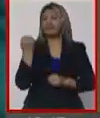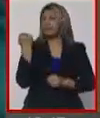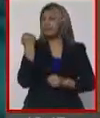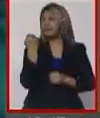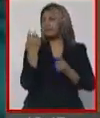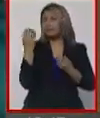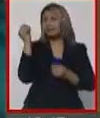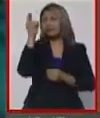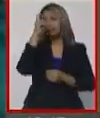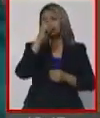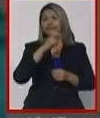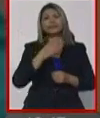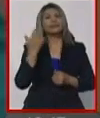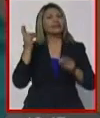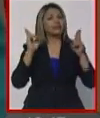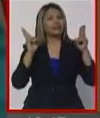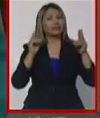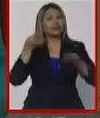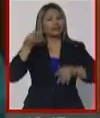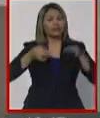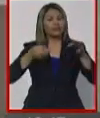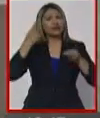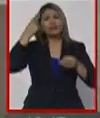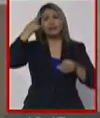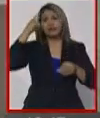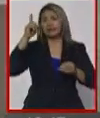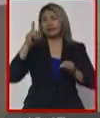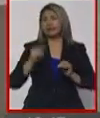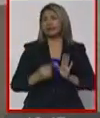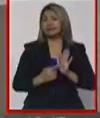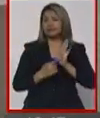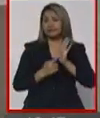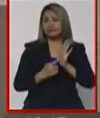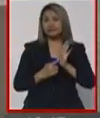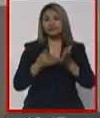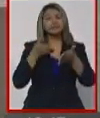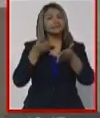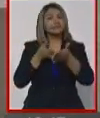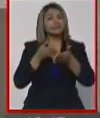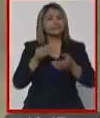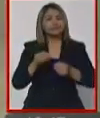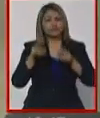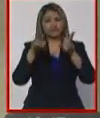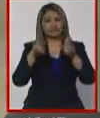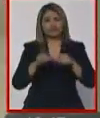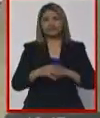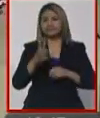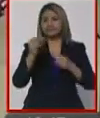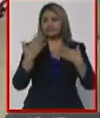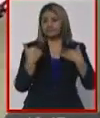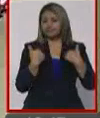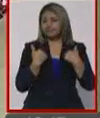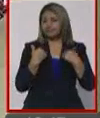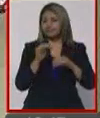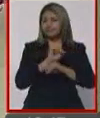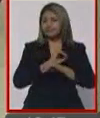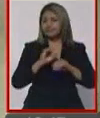extraño, primero, la celeridad con la que actúa la justicia para poder presentar una imputación que lamentablemente no tiene ningún